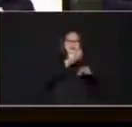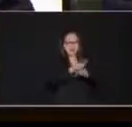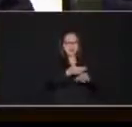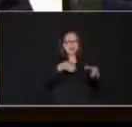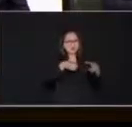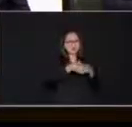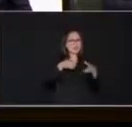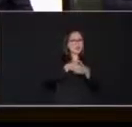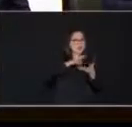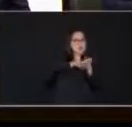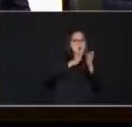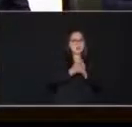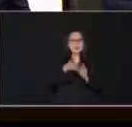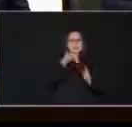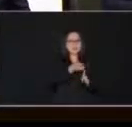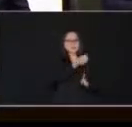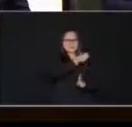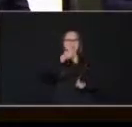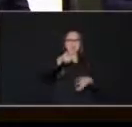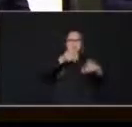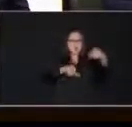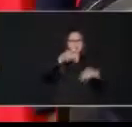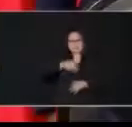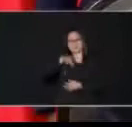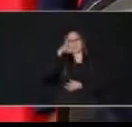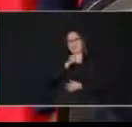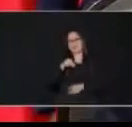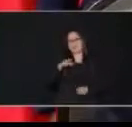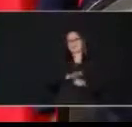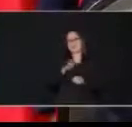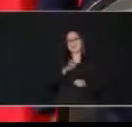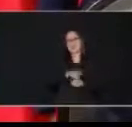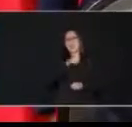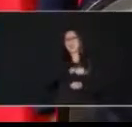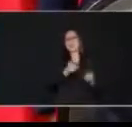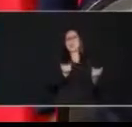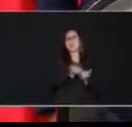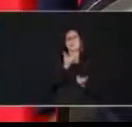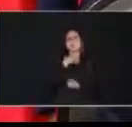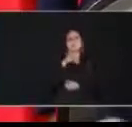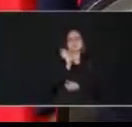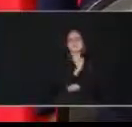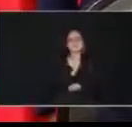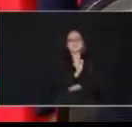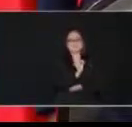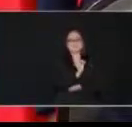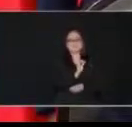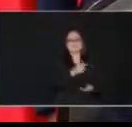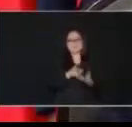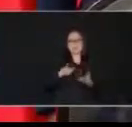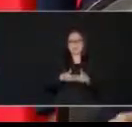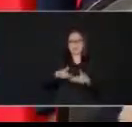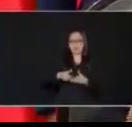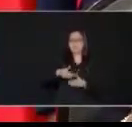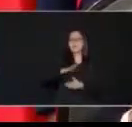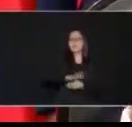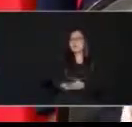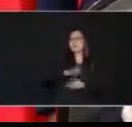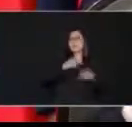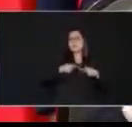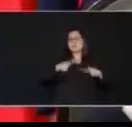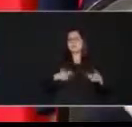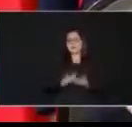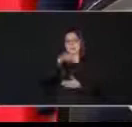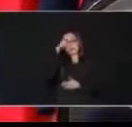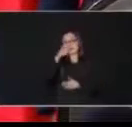gran deseo de los ciudadanos. De que todo cambie. De que todo cambie. Y vamos a ver en el 2021 si los ciudadanos con su voto van a decir si cambiaron, si